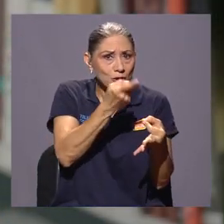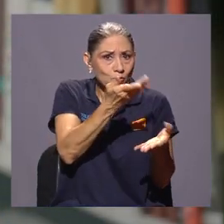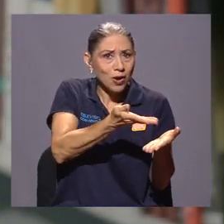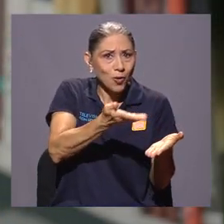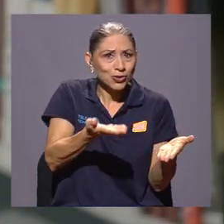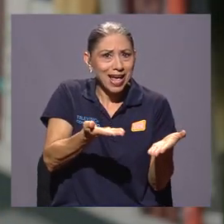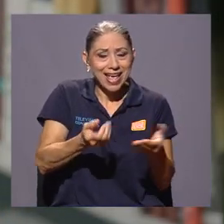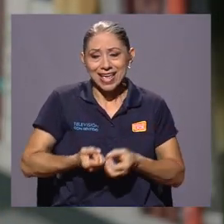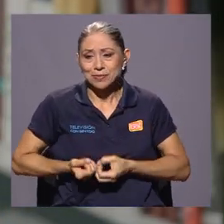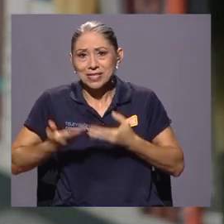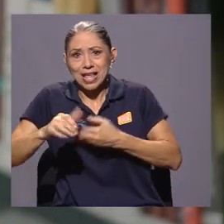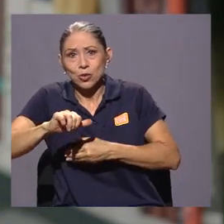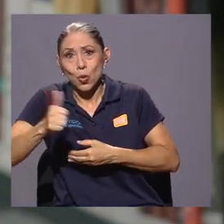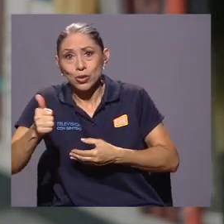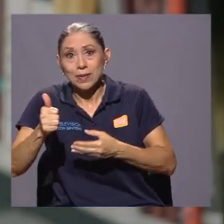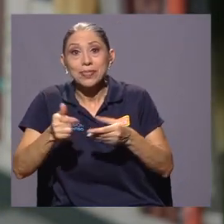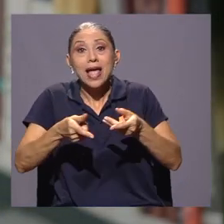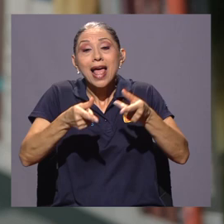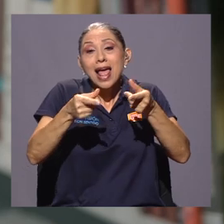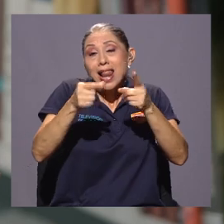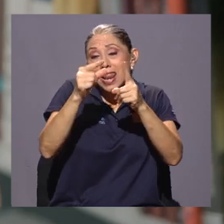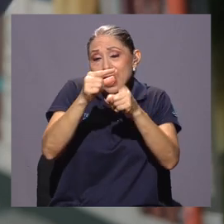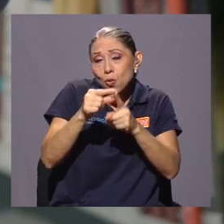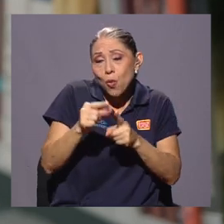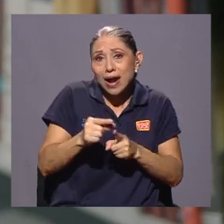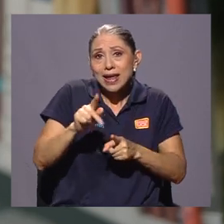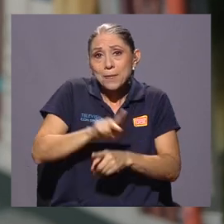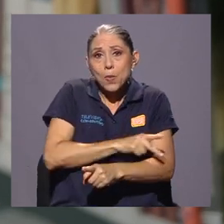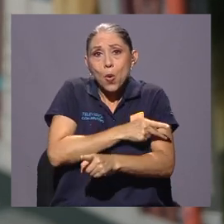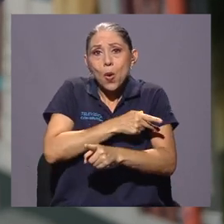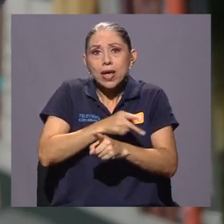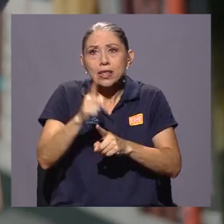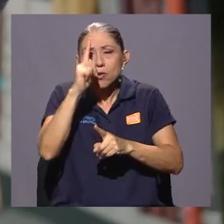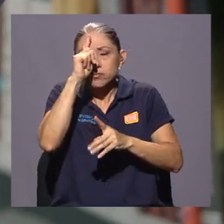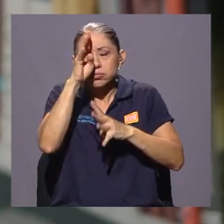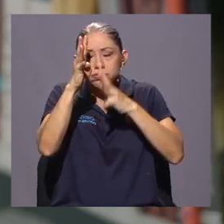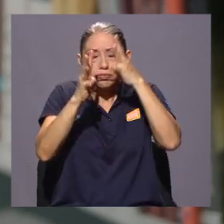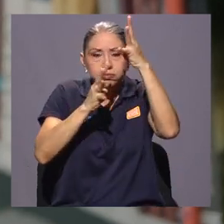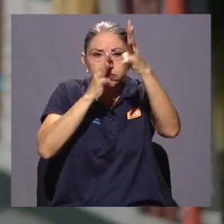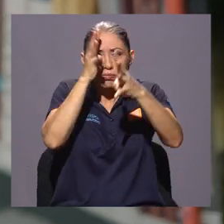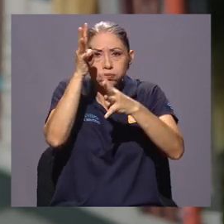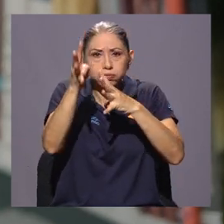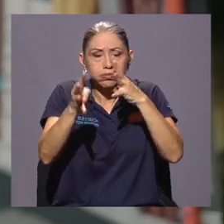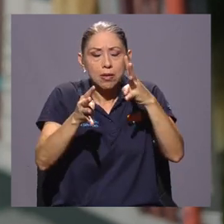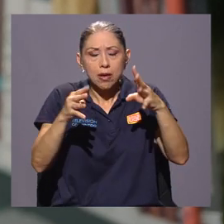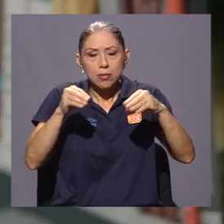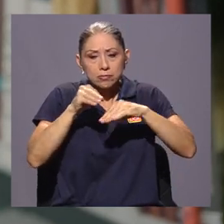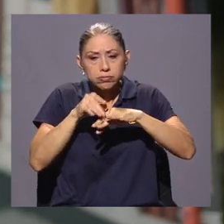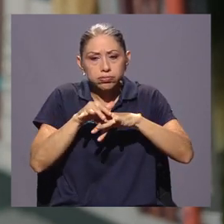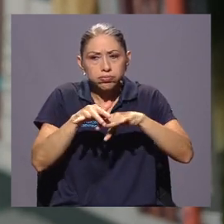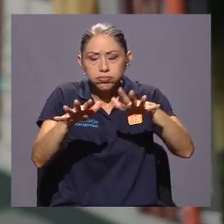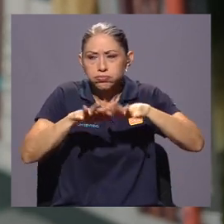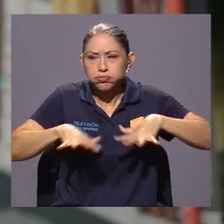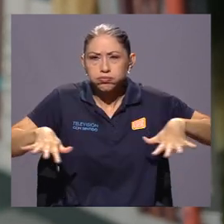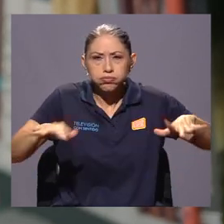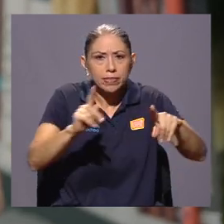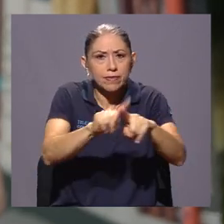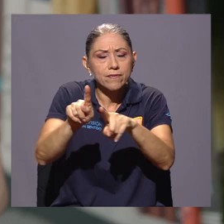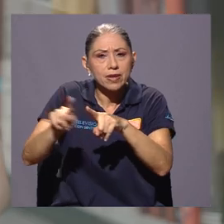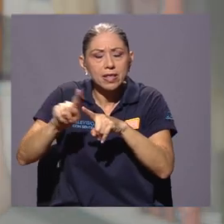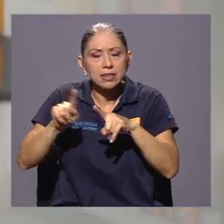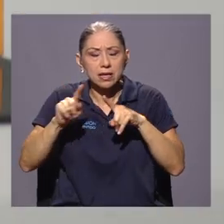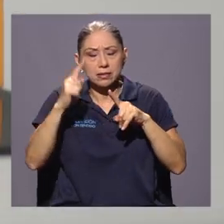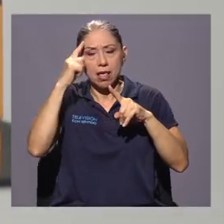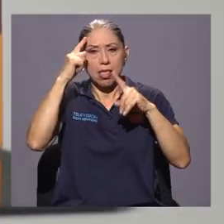lenguaje poético, creador de imágenes, se ve relegado en un mundo que impone una orgía incesante de imágenes